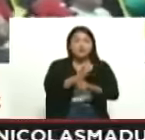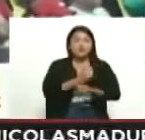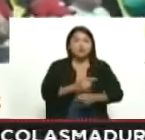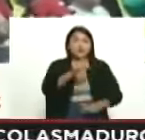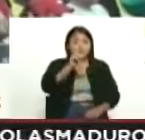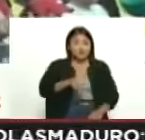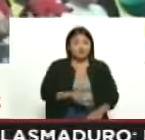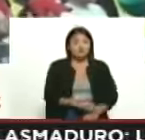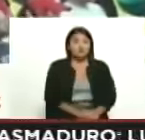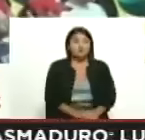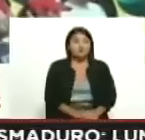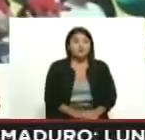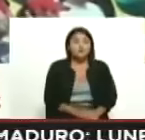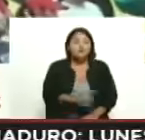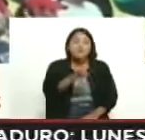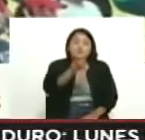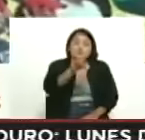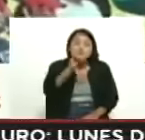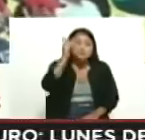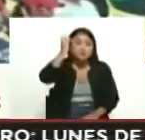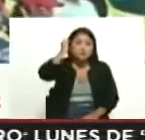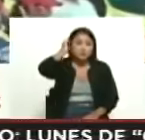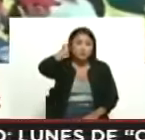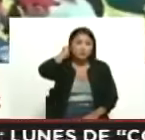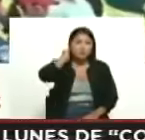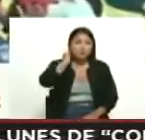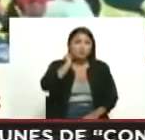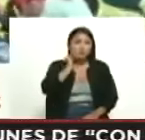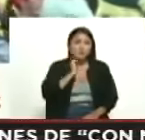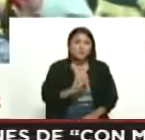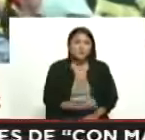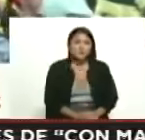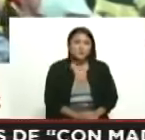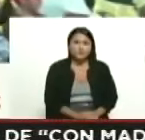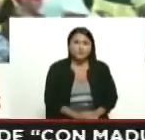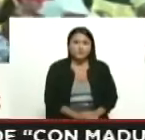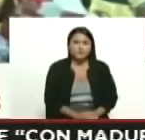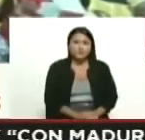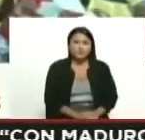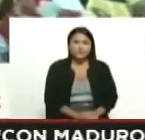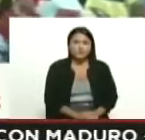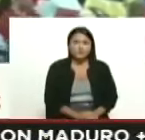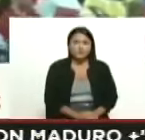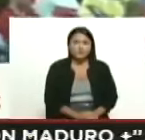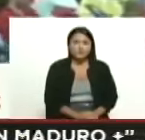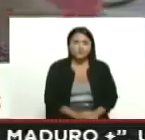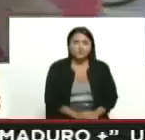Ese cobarde, desde afuera, dice algo así parecido,